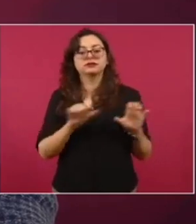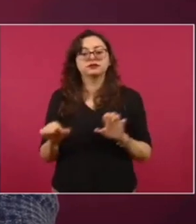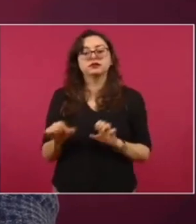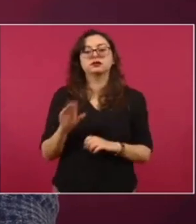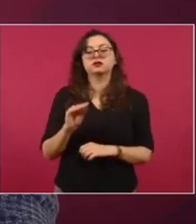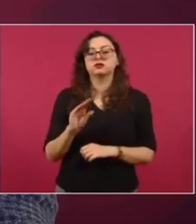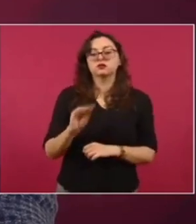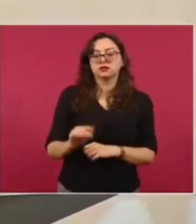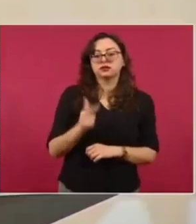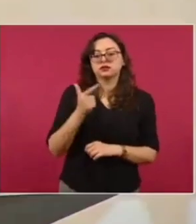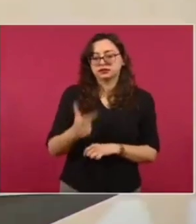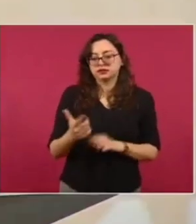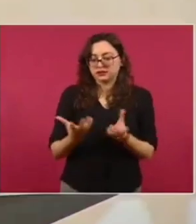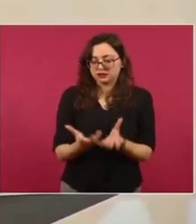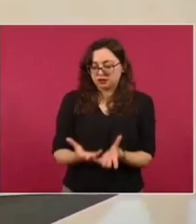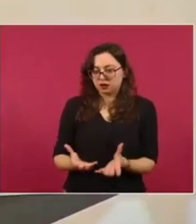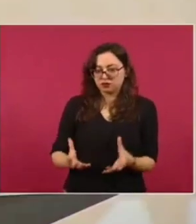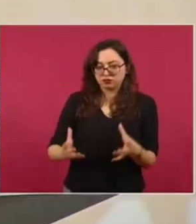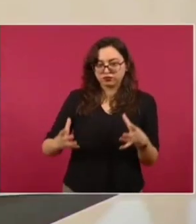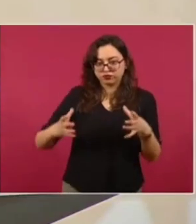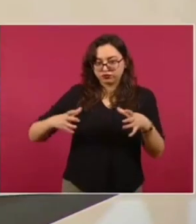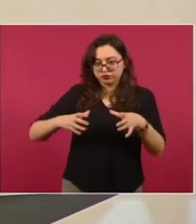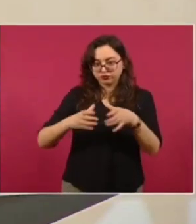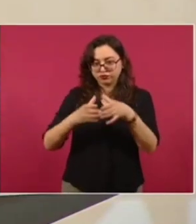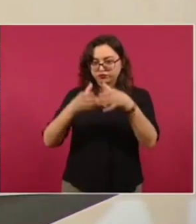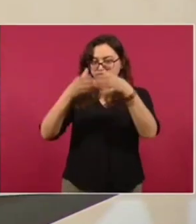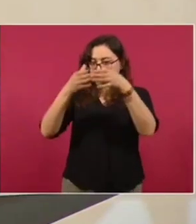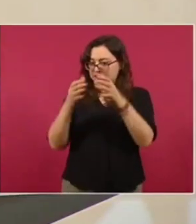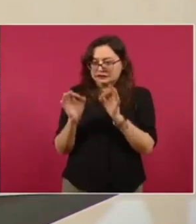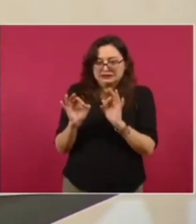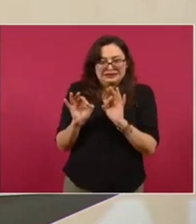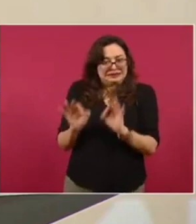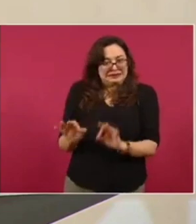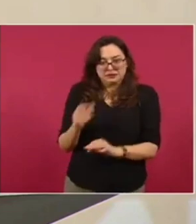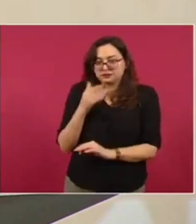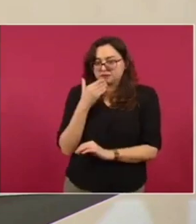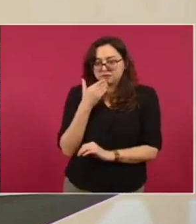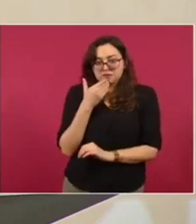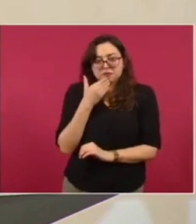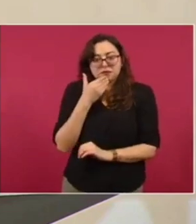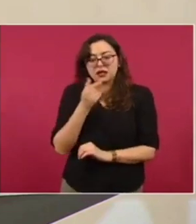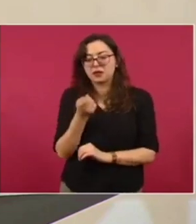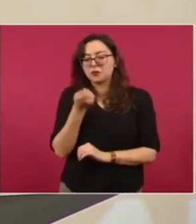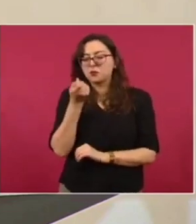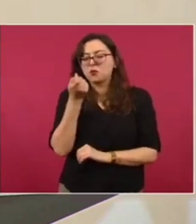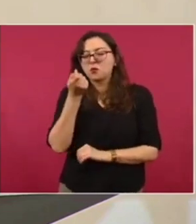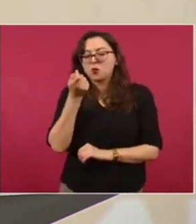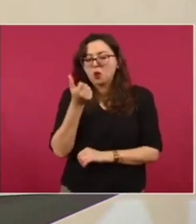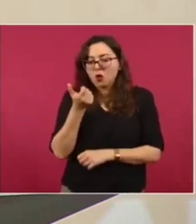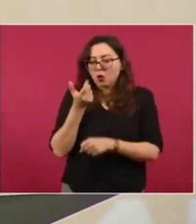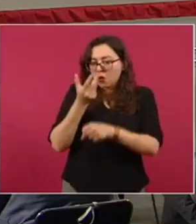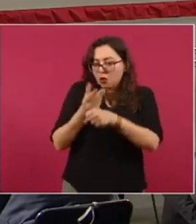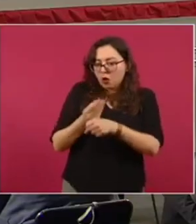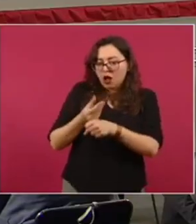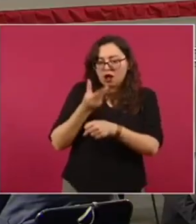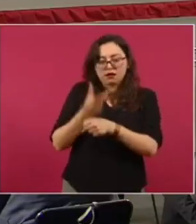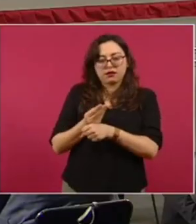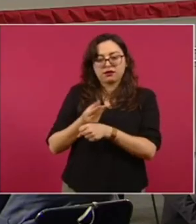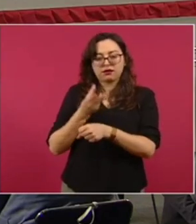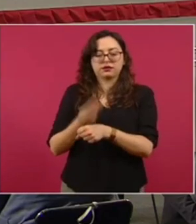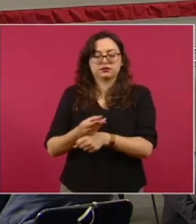vasijas que están, muchas de ellas en proceso de restauración, algunas ya restauradas.